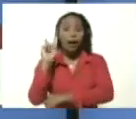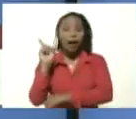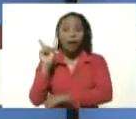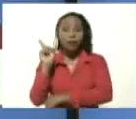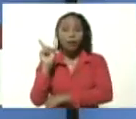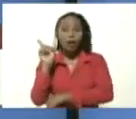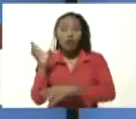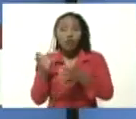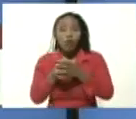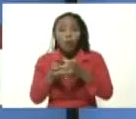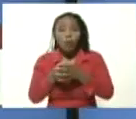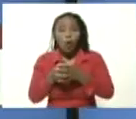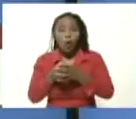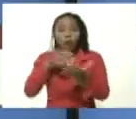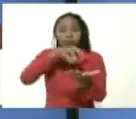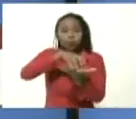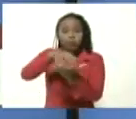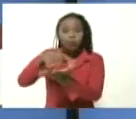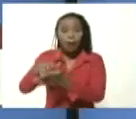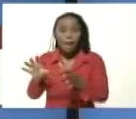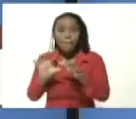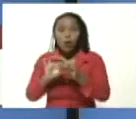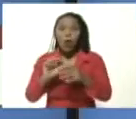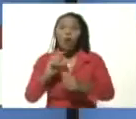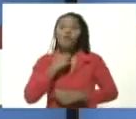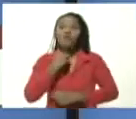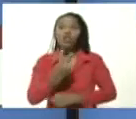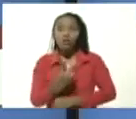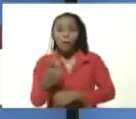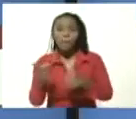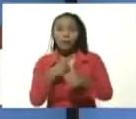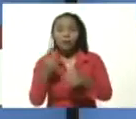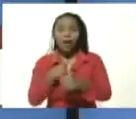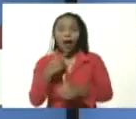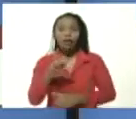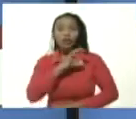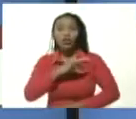es una conformación de Estado y su vocero principal es el señor Borrell.